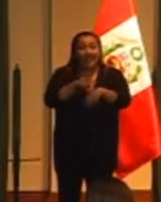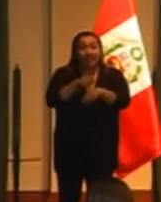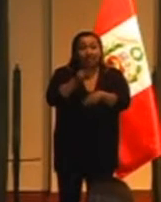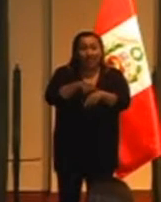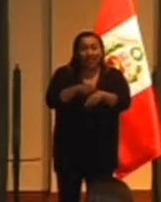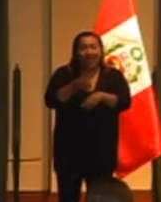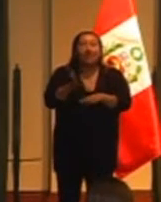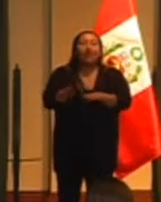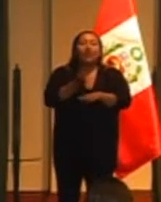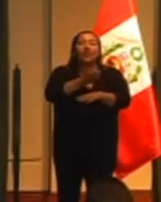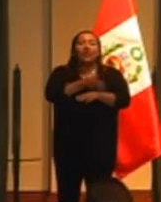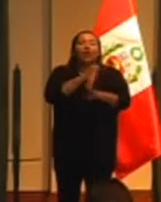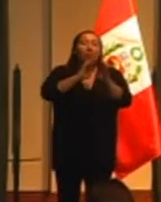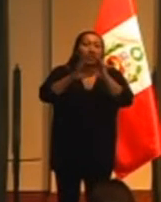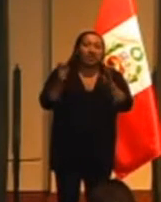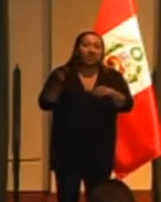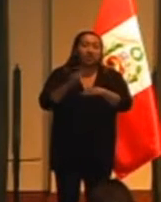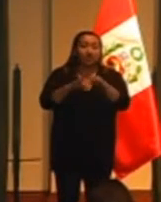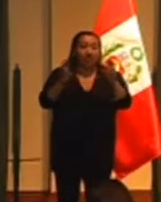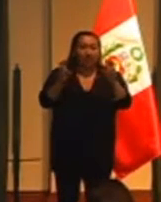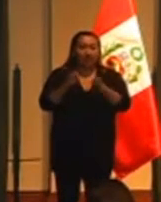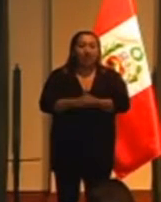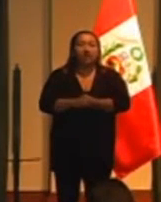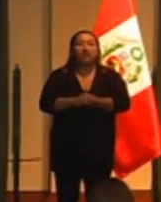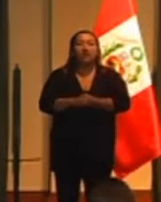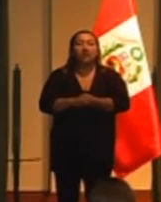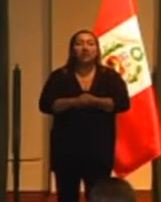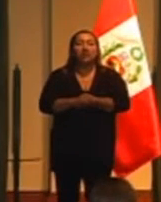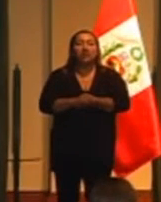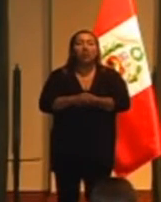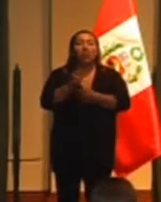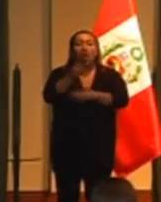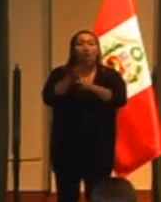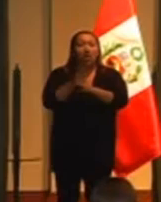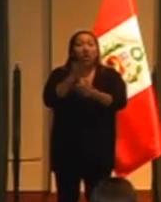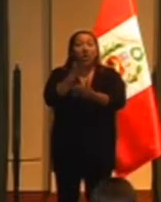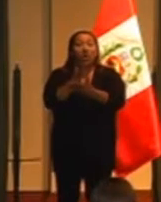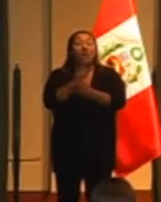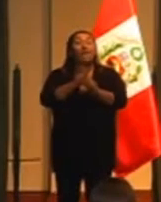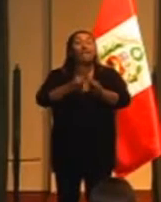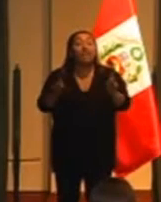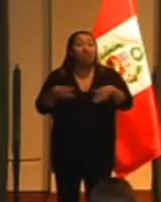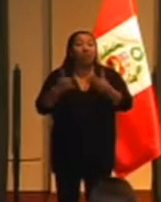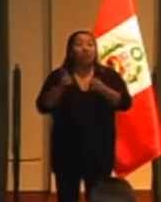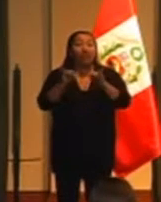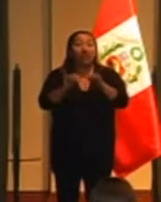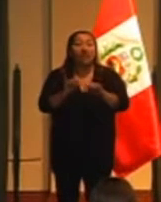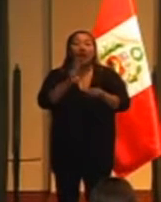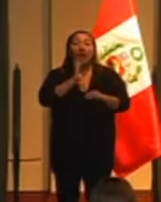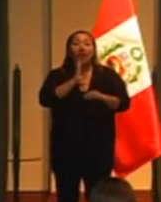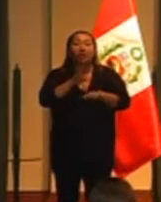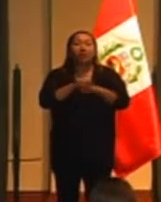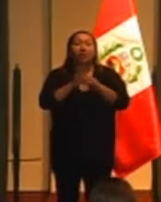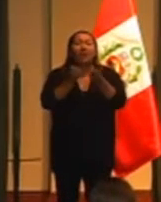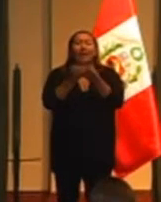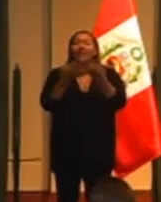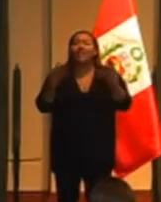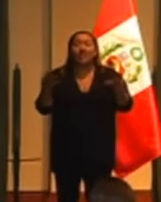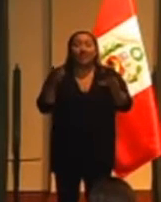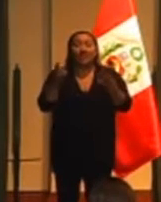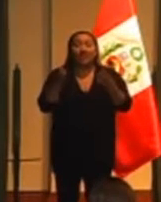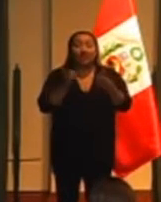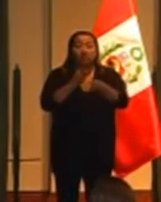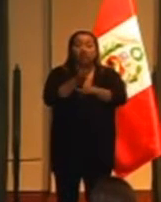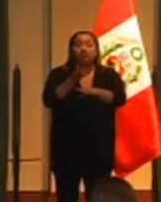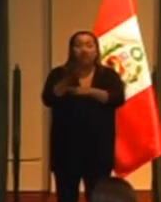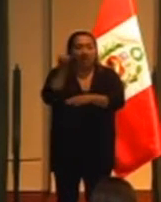tiempo, estamos aquí ya hace una hora y cuarto, pero podríamos quedarnos hablando de la cantidad de